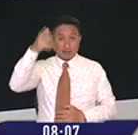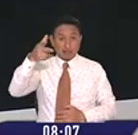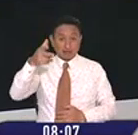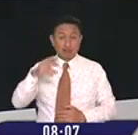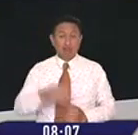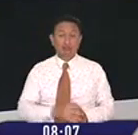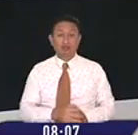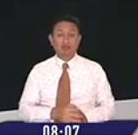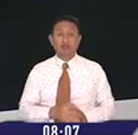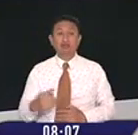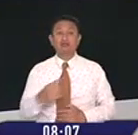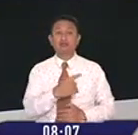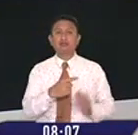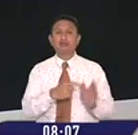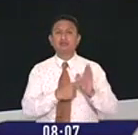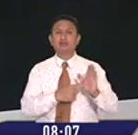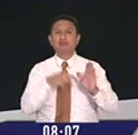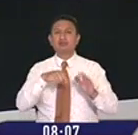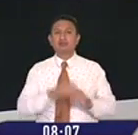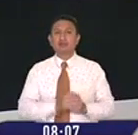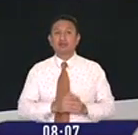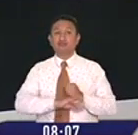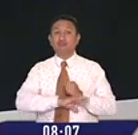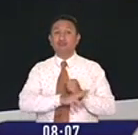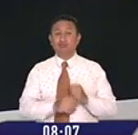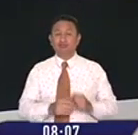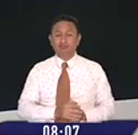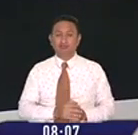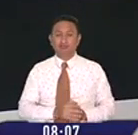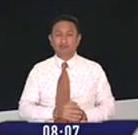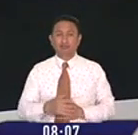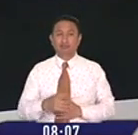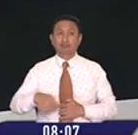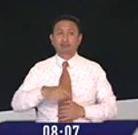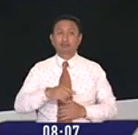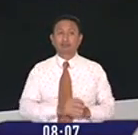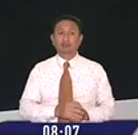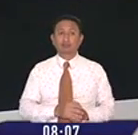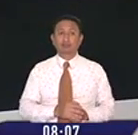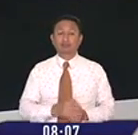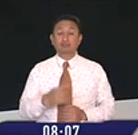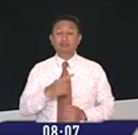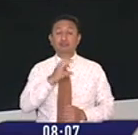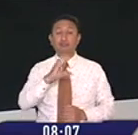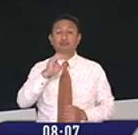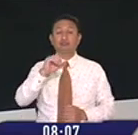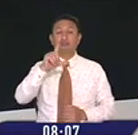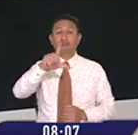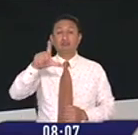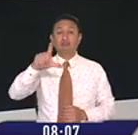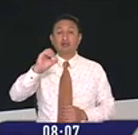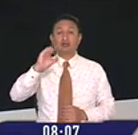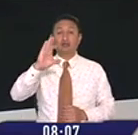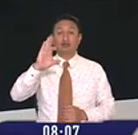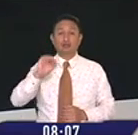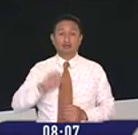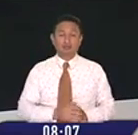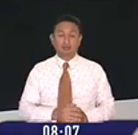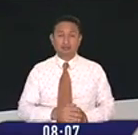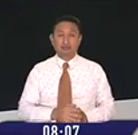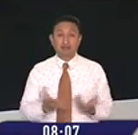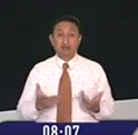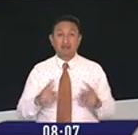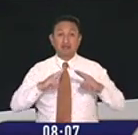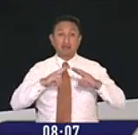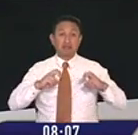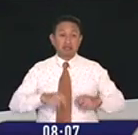redes y se señaló que se trató de un plagio. El hecho se registró en el sector de San Miguel de Coyacoto, al sur oriente de Quito. Están